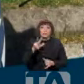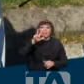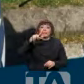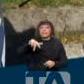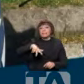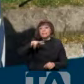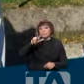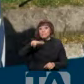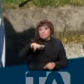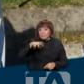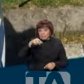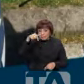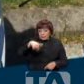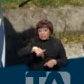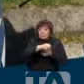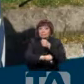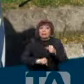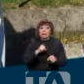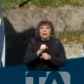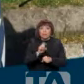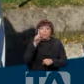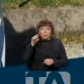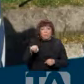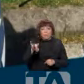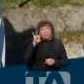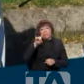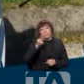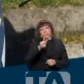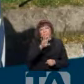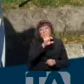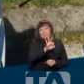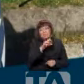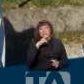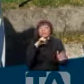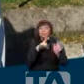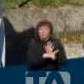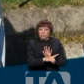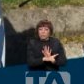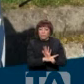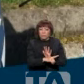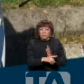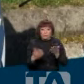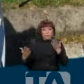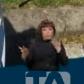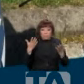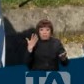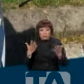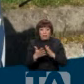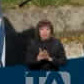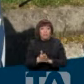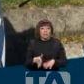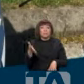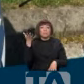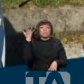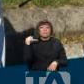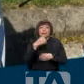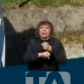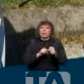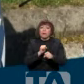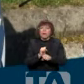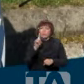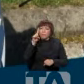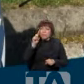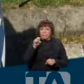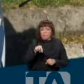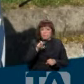del 2019 en el país hubo 1.829 denuncias en comparación a las 1.353 denuncias durante